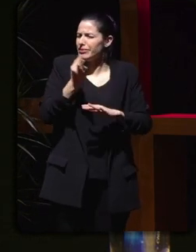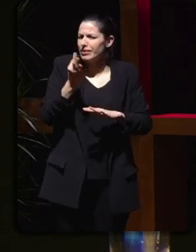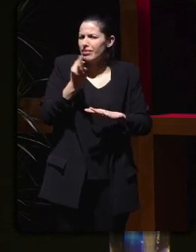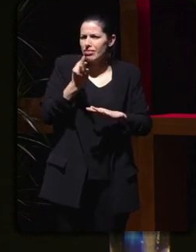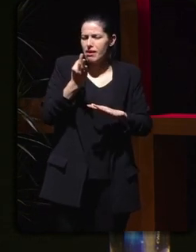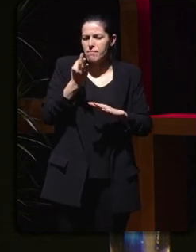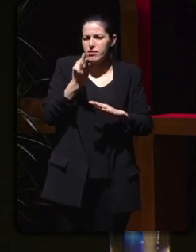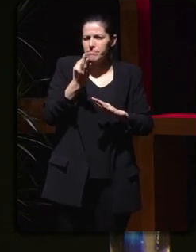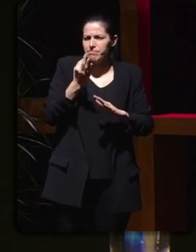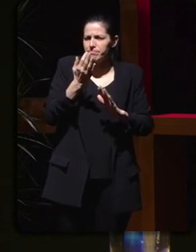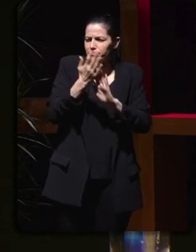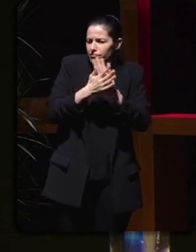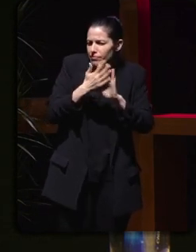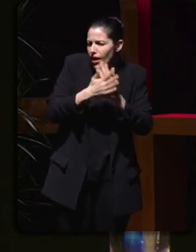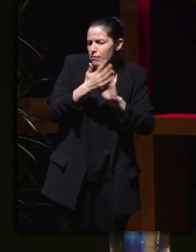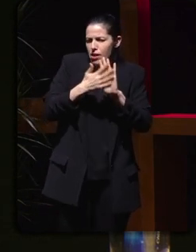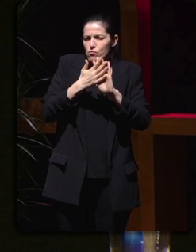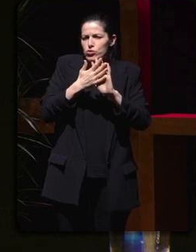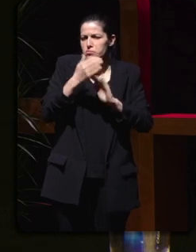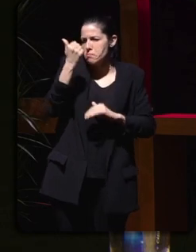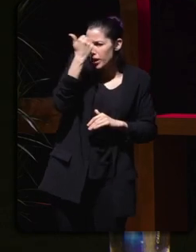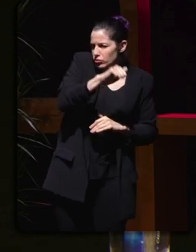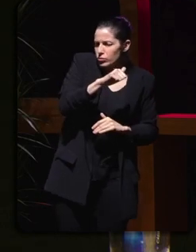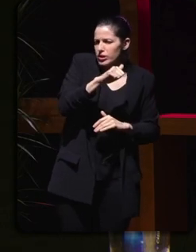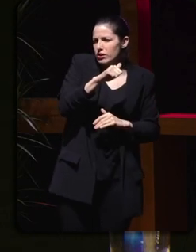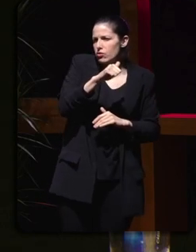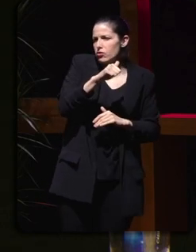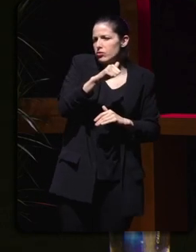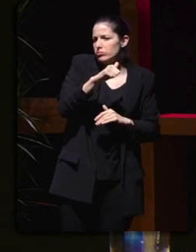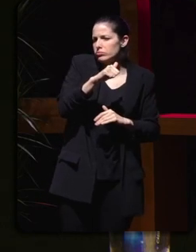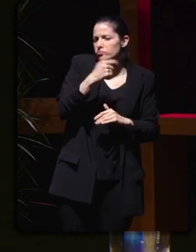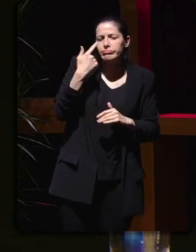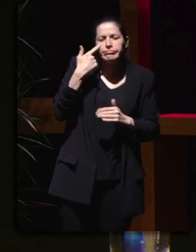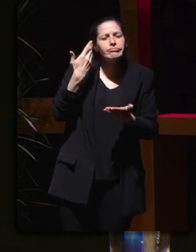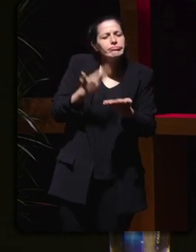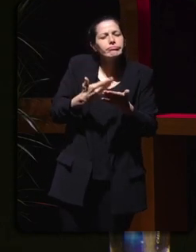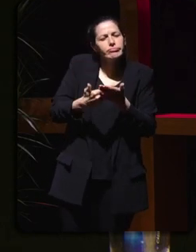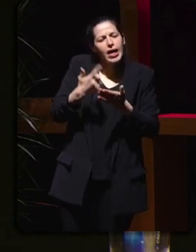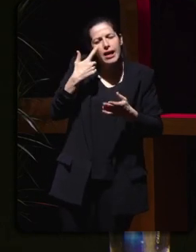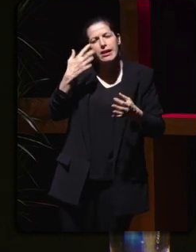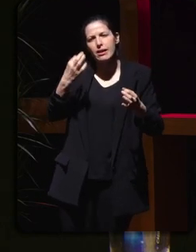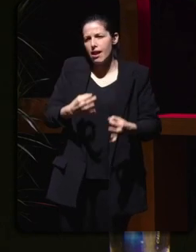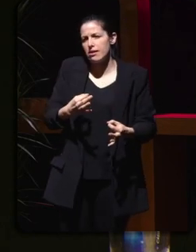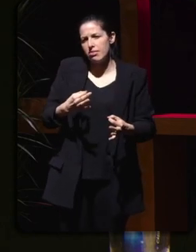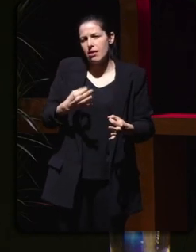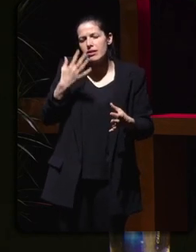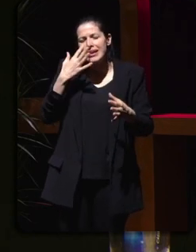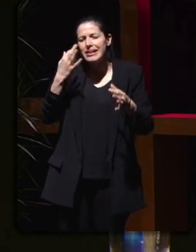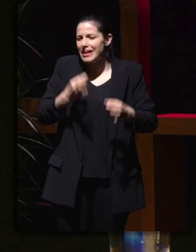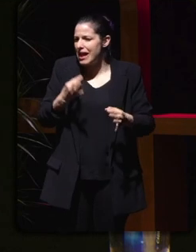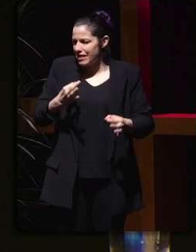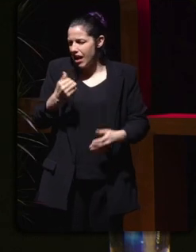que cuando hablamos siempre en masculino estamos mostrando una realidad que solamente es cierta para los hombres